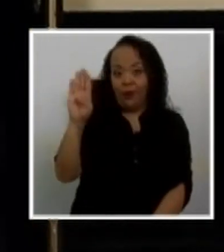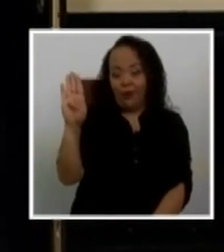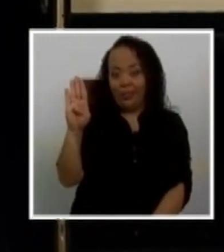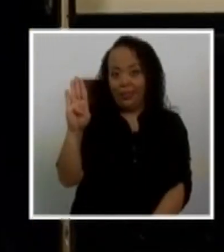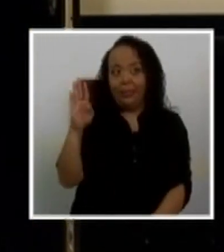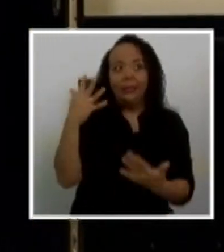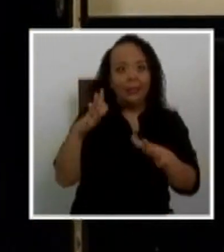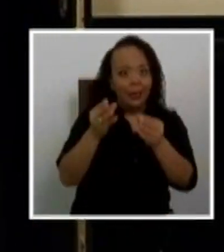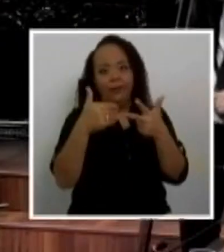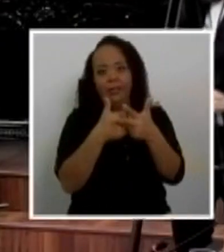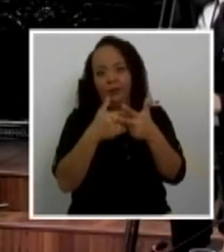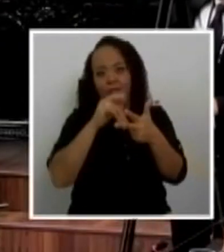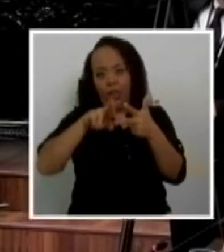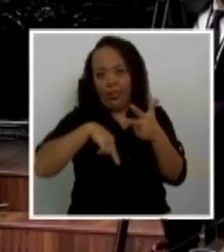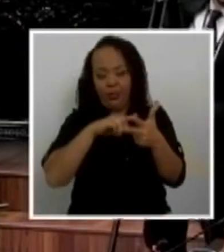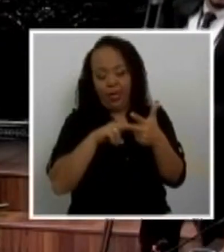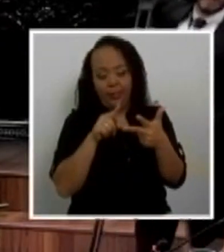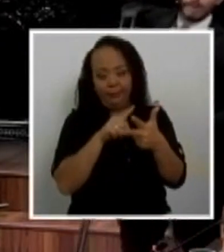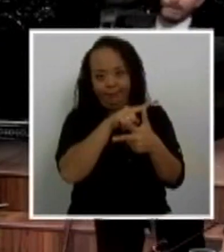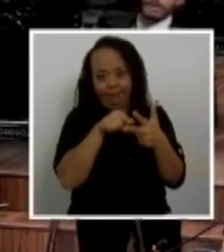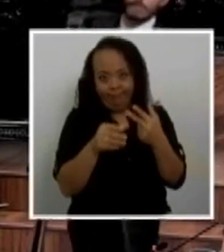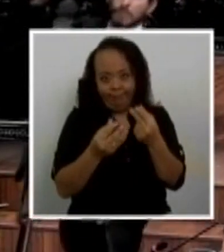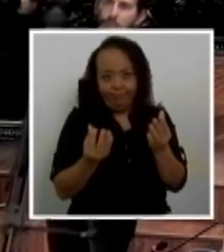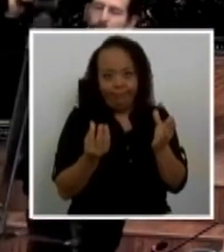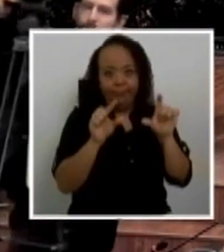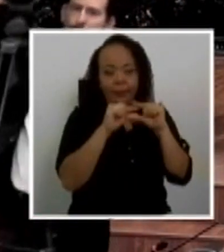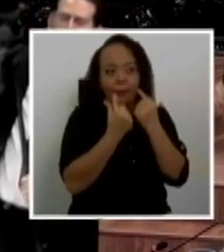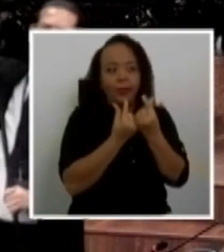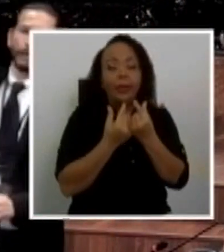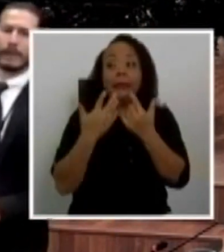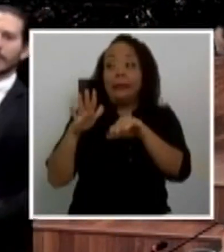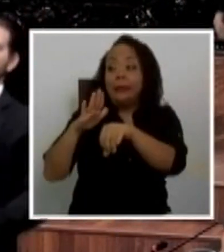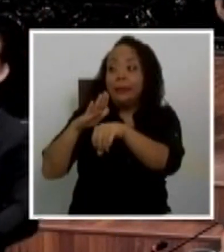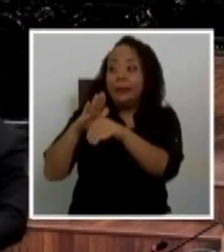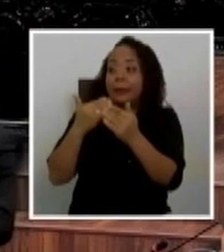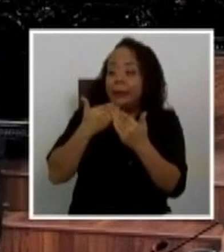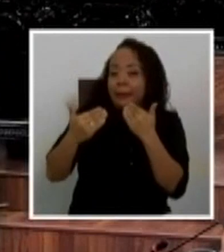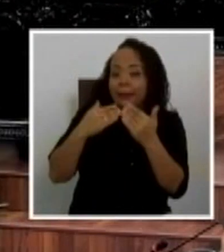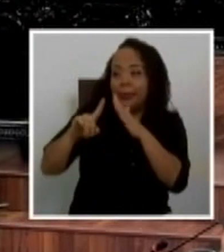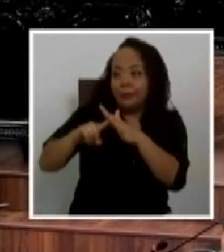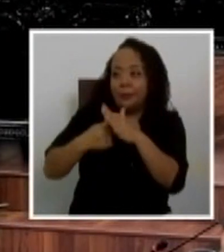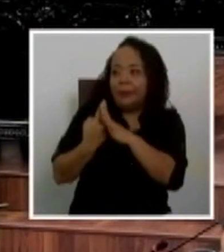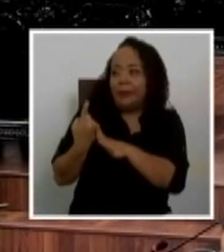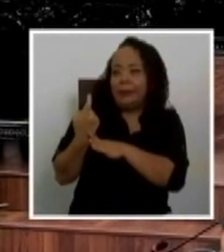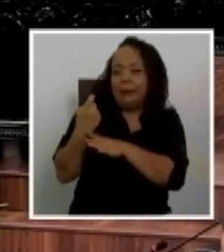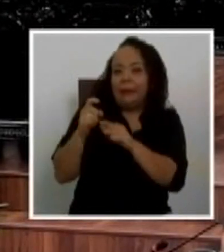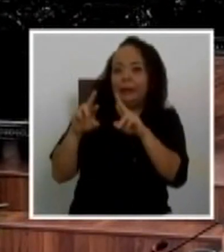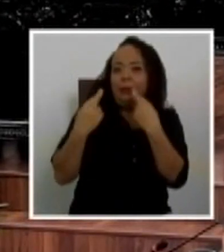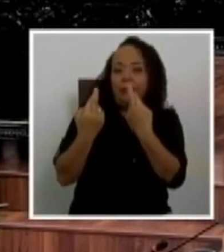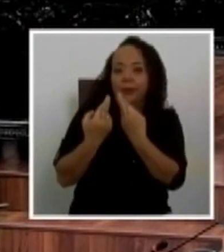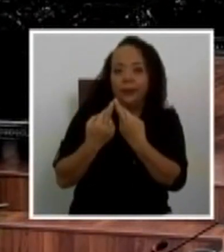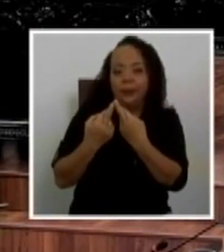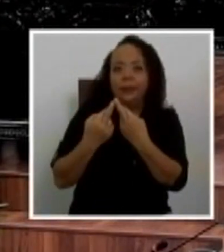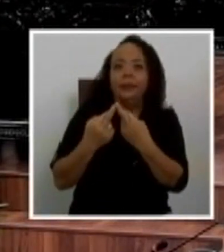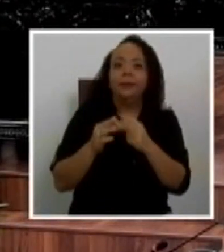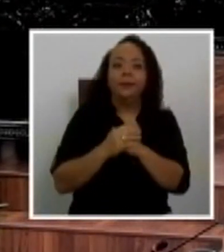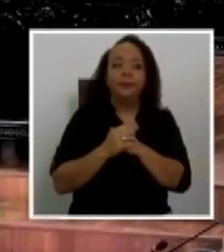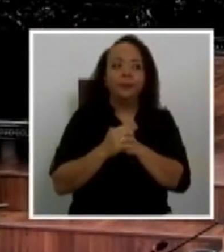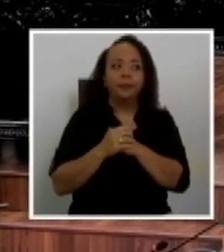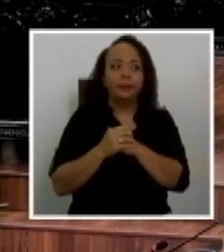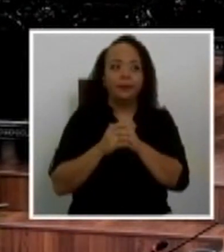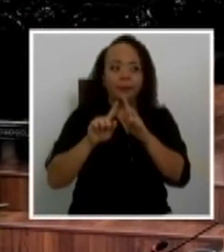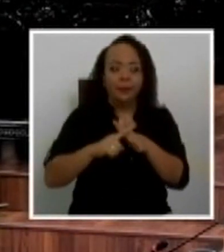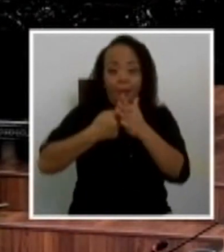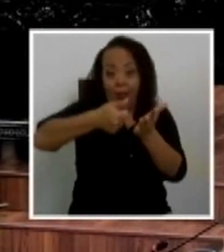hacer un directorio de oposición sin presencia del partido oficialista, es decir, del Partido Acción Ciudadana. Entre tanto,